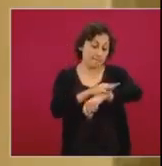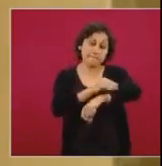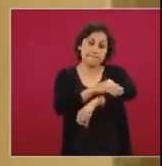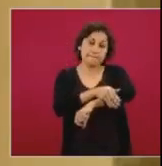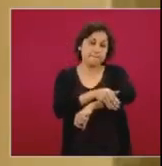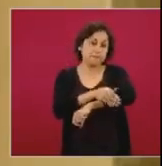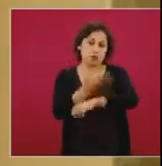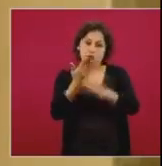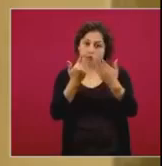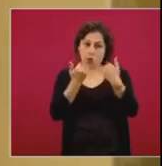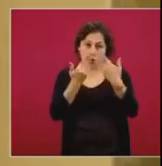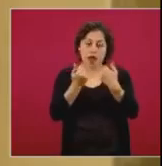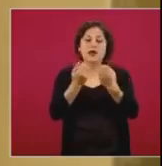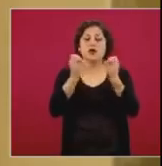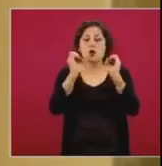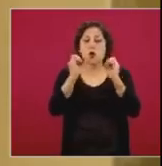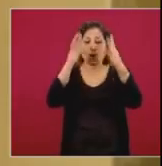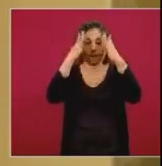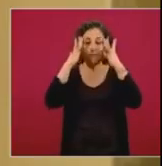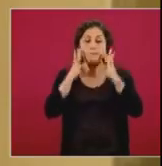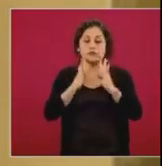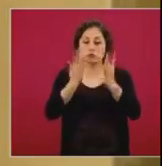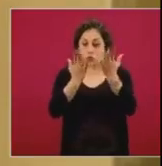sudan. Esa